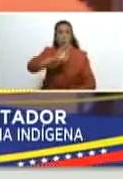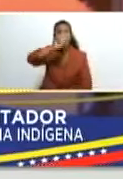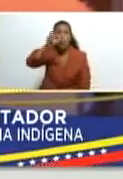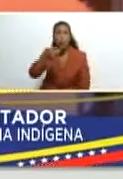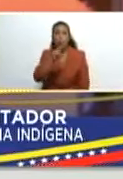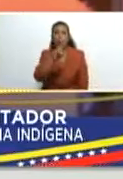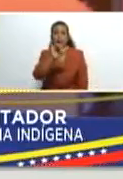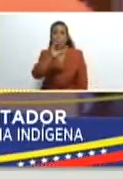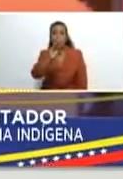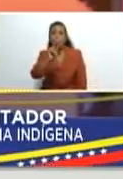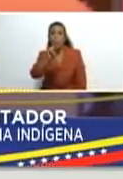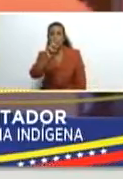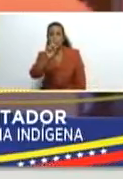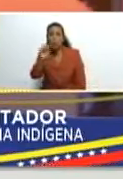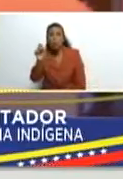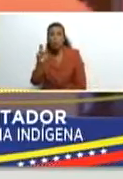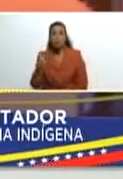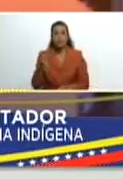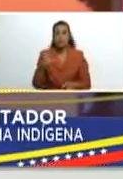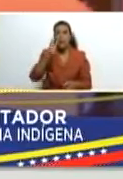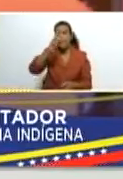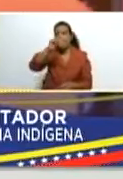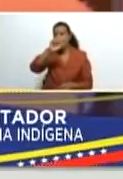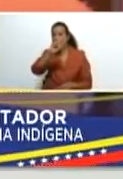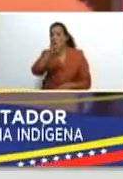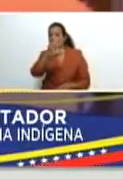de Callaurima, de Mara,